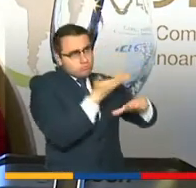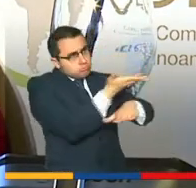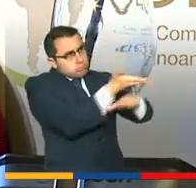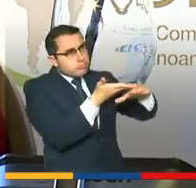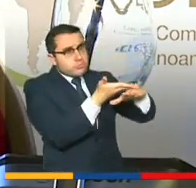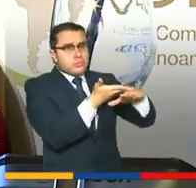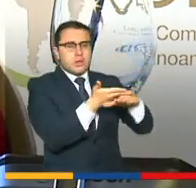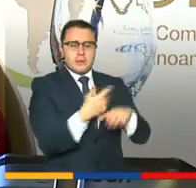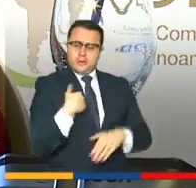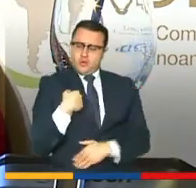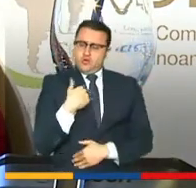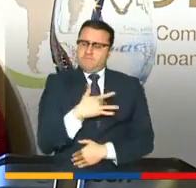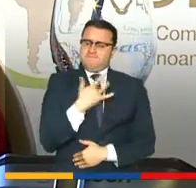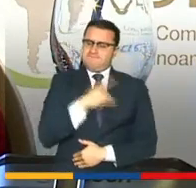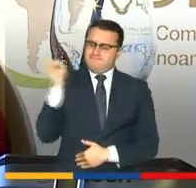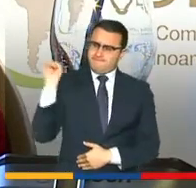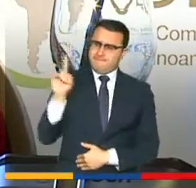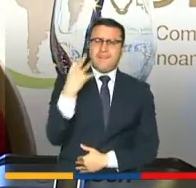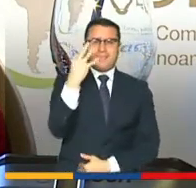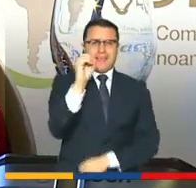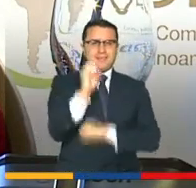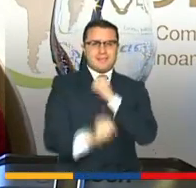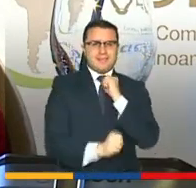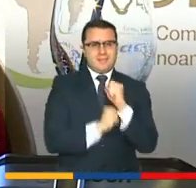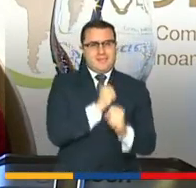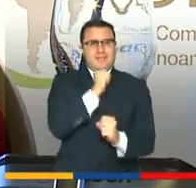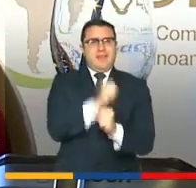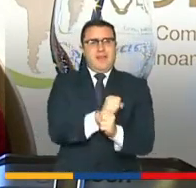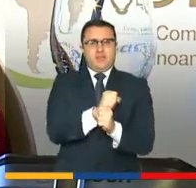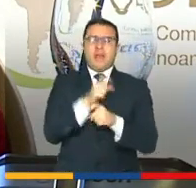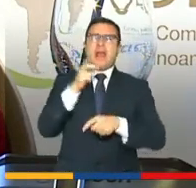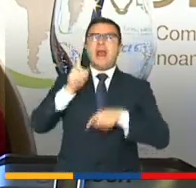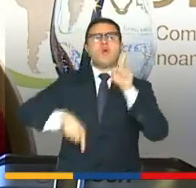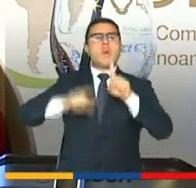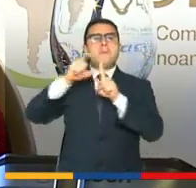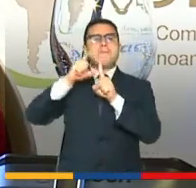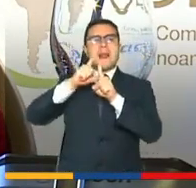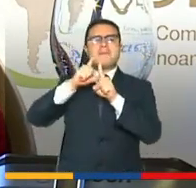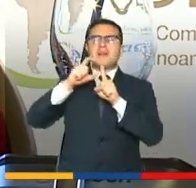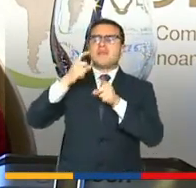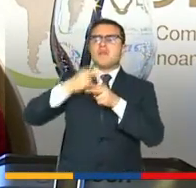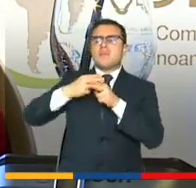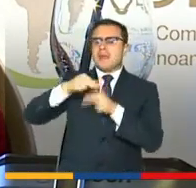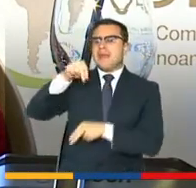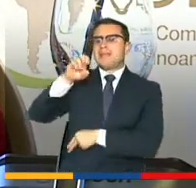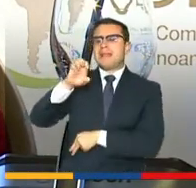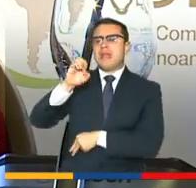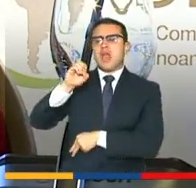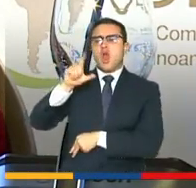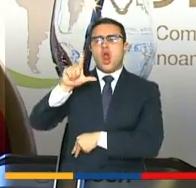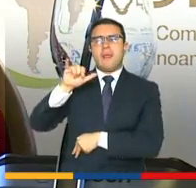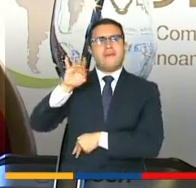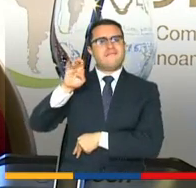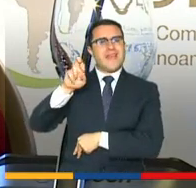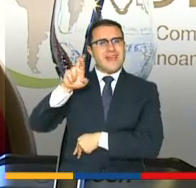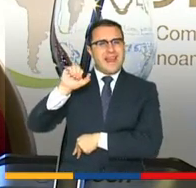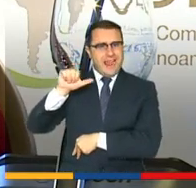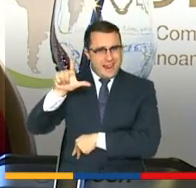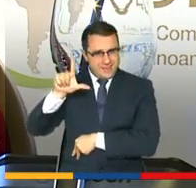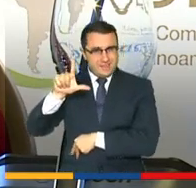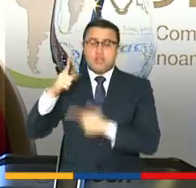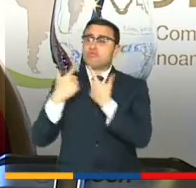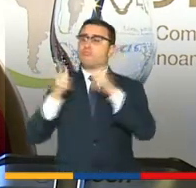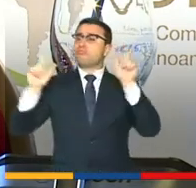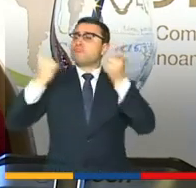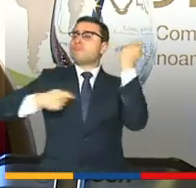hemos vivido en los últimos 30 años, que algunos llaman neoliberal, no es capaz de superar la crisis de la humanidad.